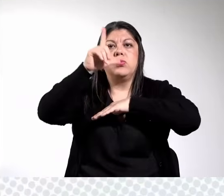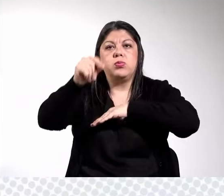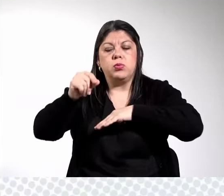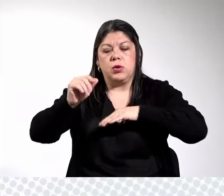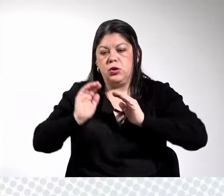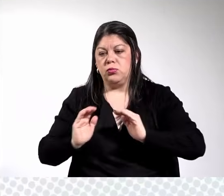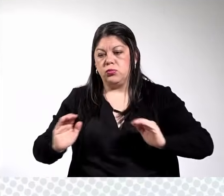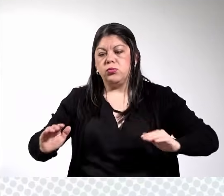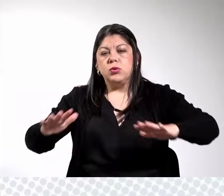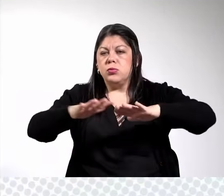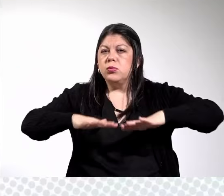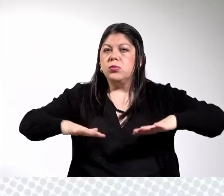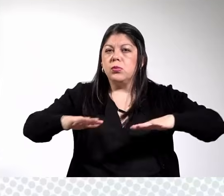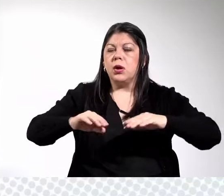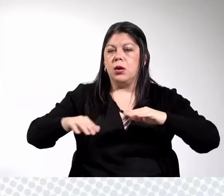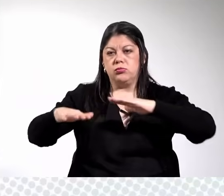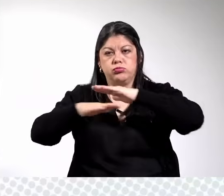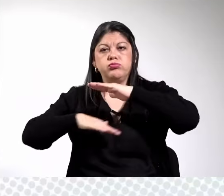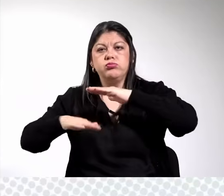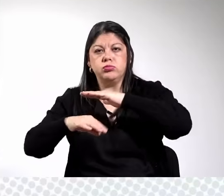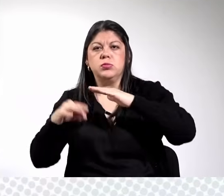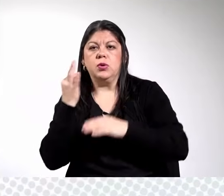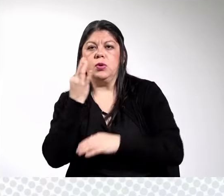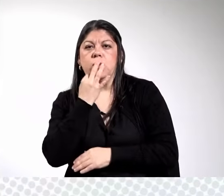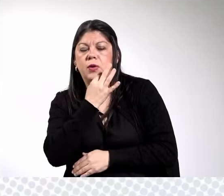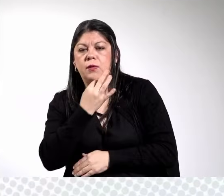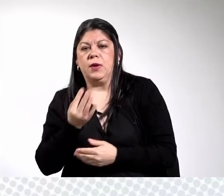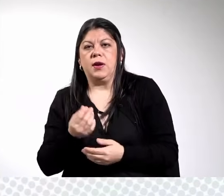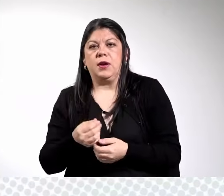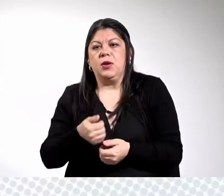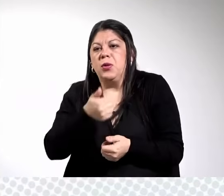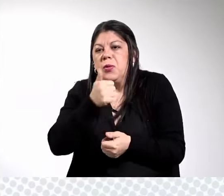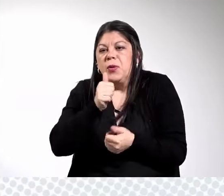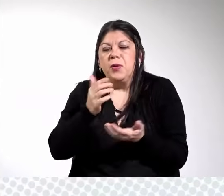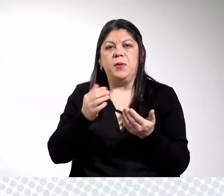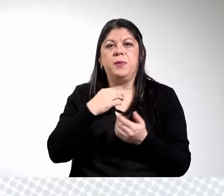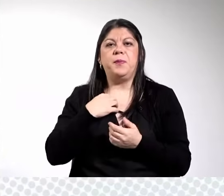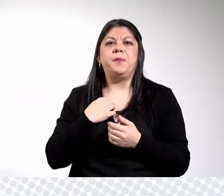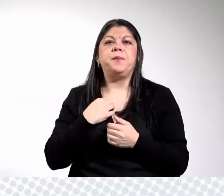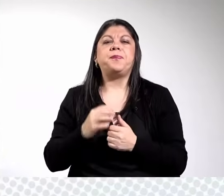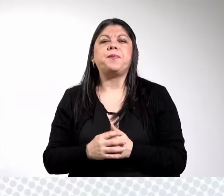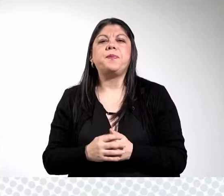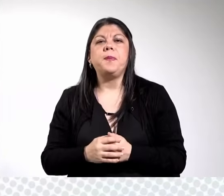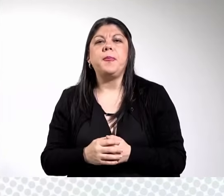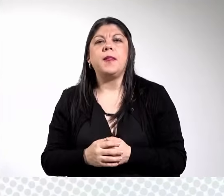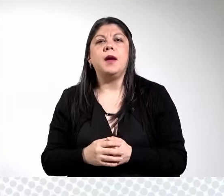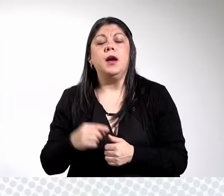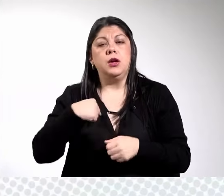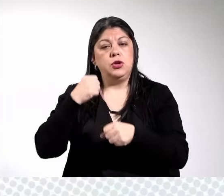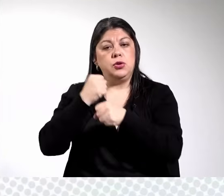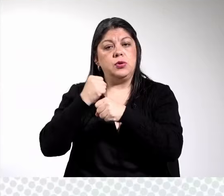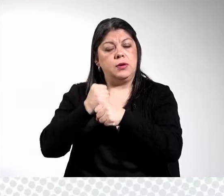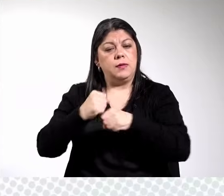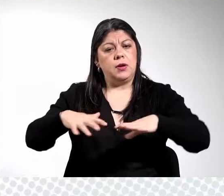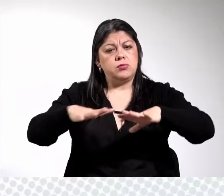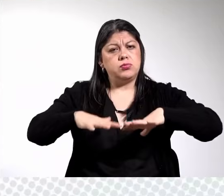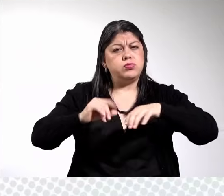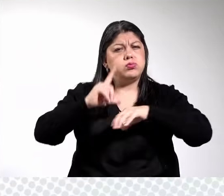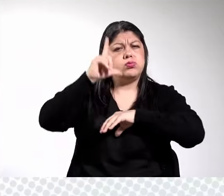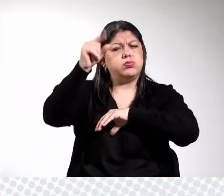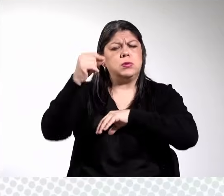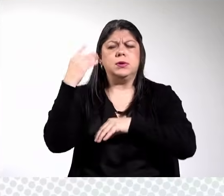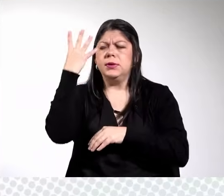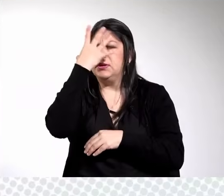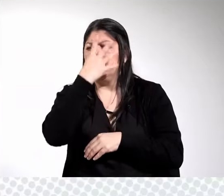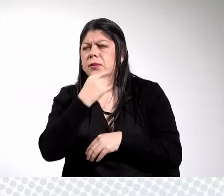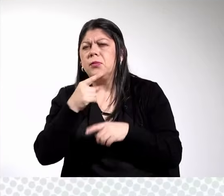campo, ¿verdad? También estuve en los cafetales, jalé agua, amarré tabaco cuando por izquierda había tabaco. Trabajé en el campo y eso es hermoso.